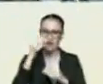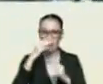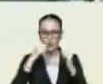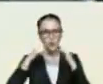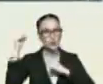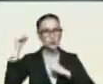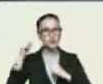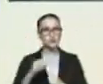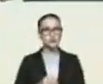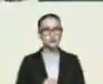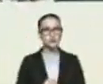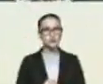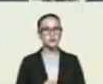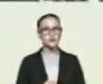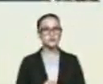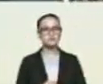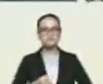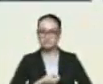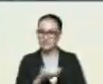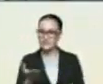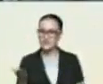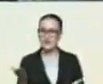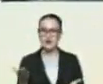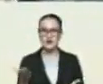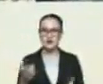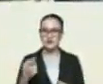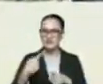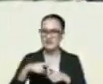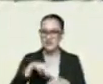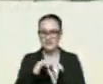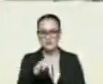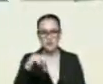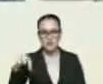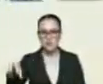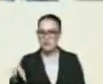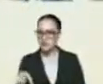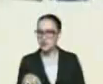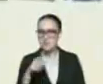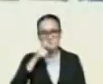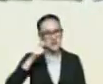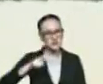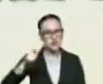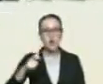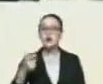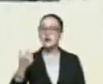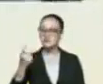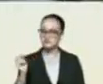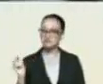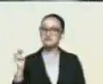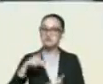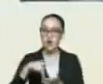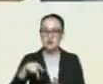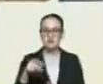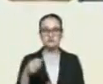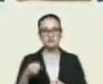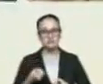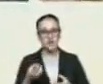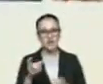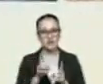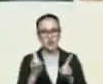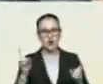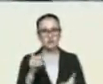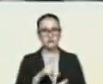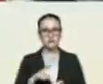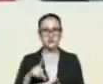adultos mayores. En esta elección se expresaron vastos sectores de nuestra sociedad que hoy están aquí también consolidando la democracia